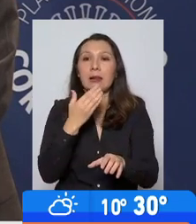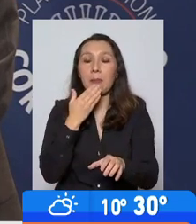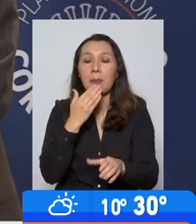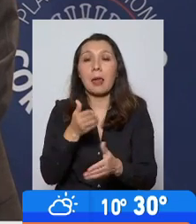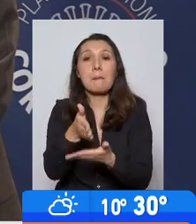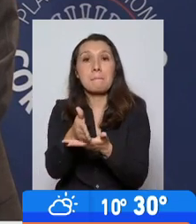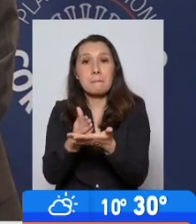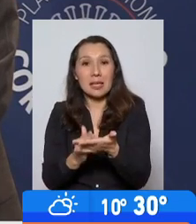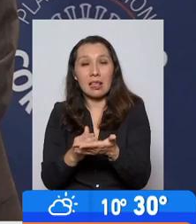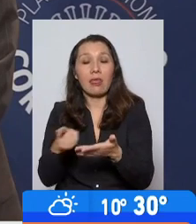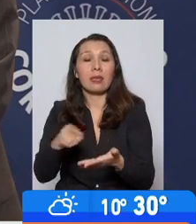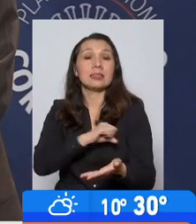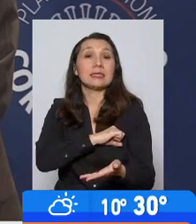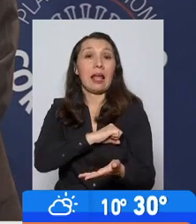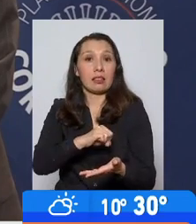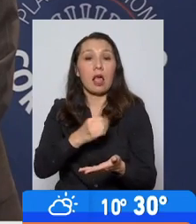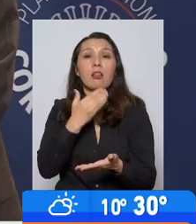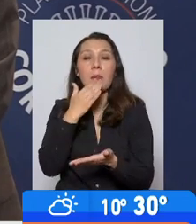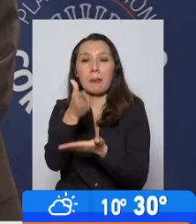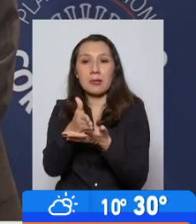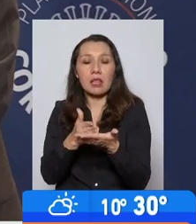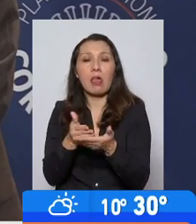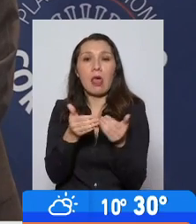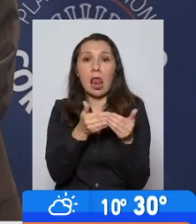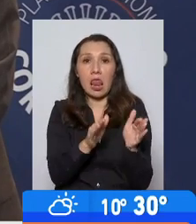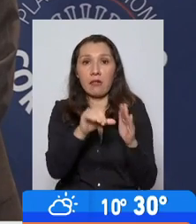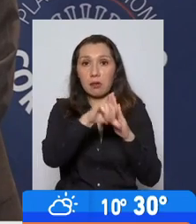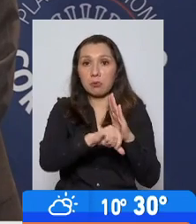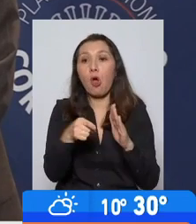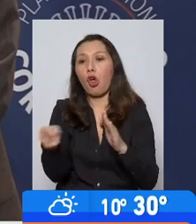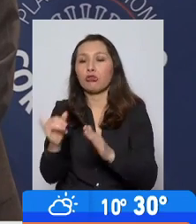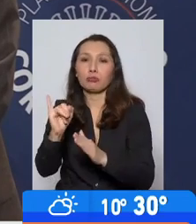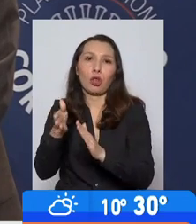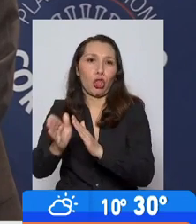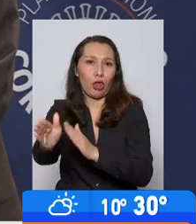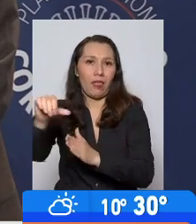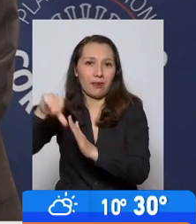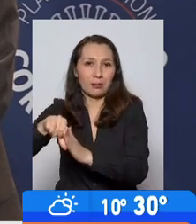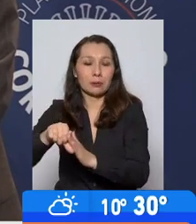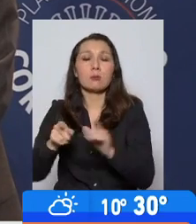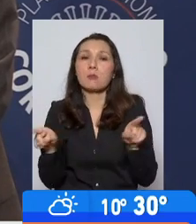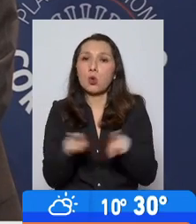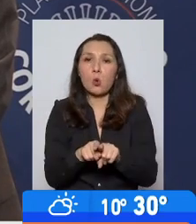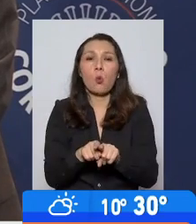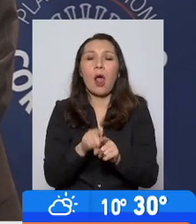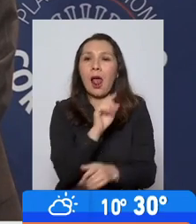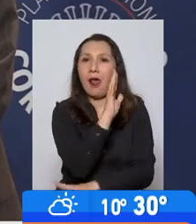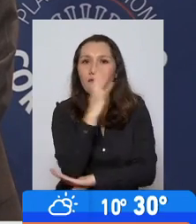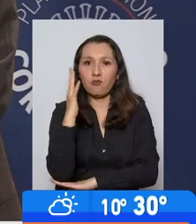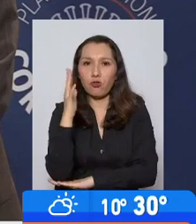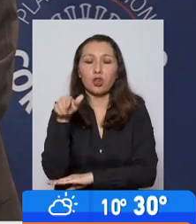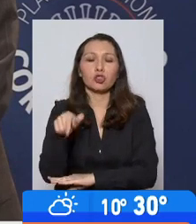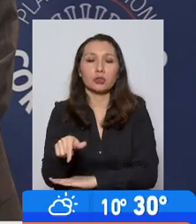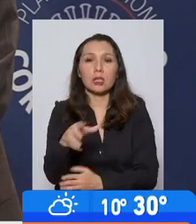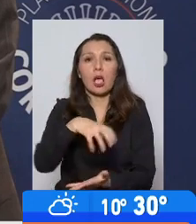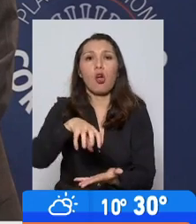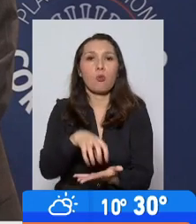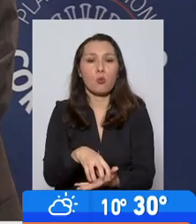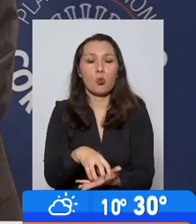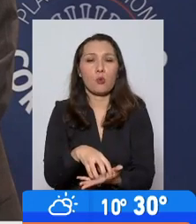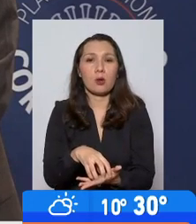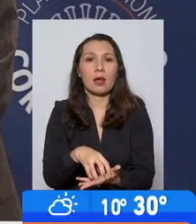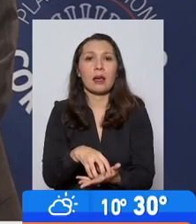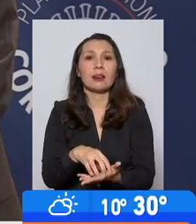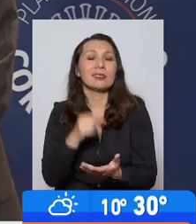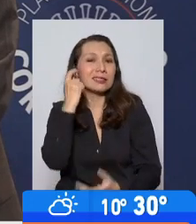La mitad sur de Santiago igual se mantiene libre de cuarentena. Se mantiene igual El Bosque, la comuna